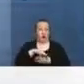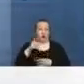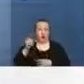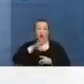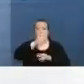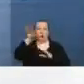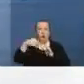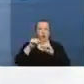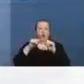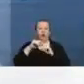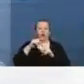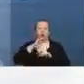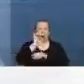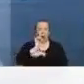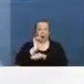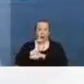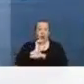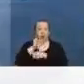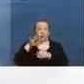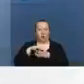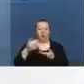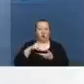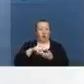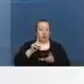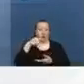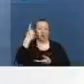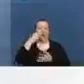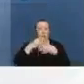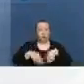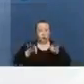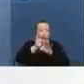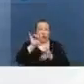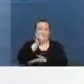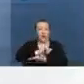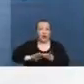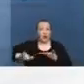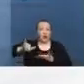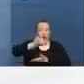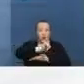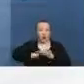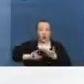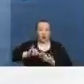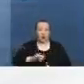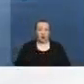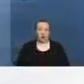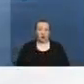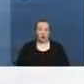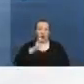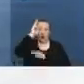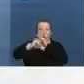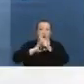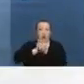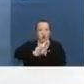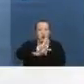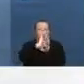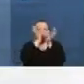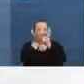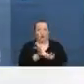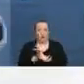sólo por el amor de dios solo democrático en el mundo no han puesto el mundo al revés en ecuador